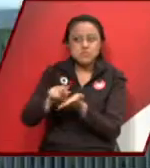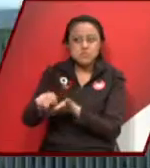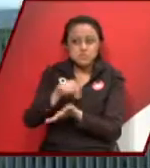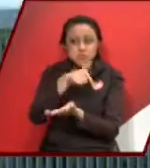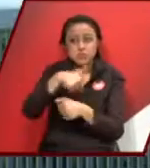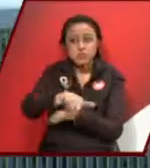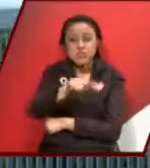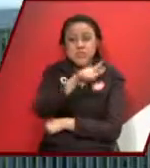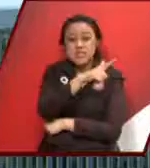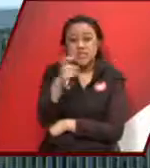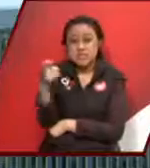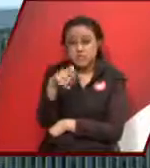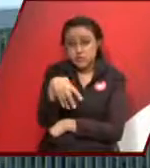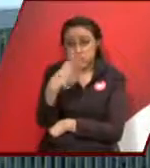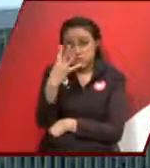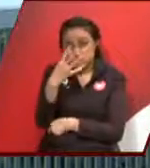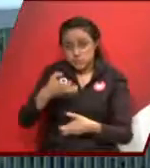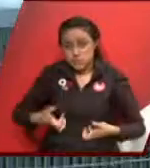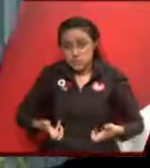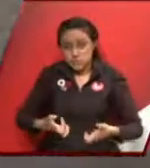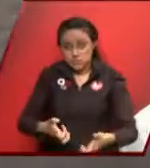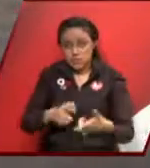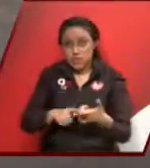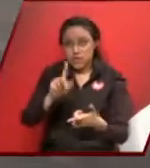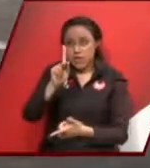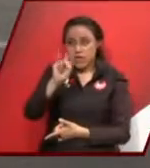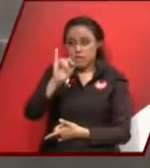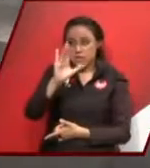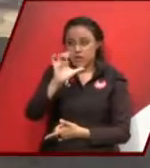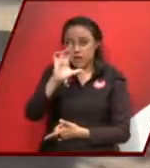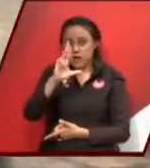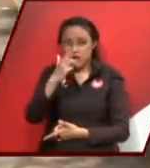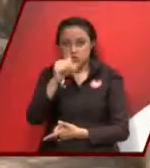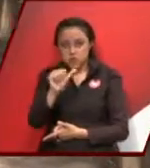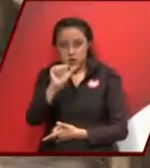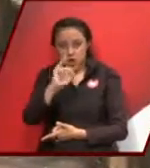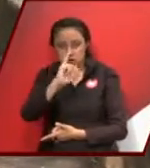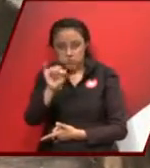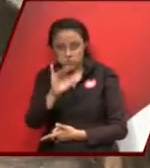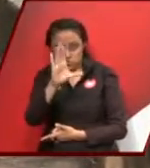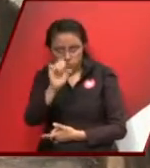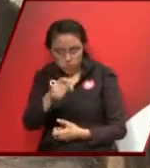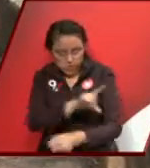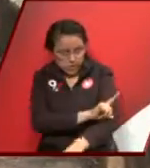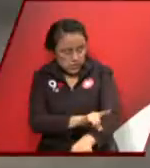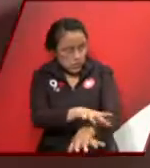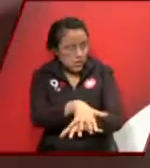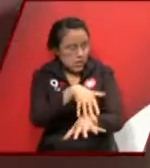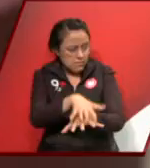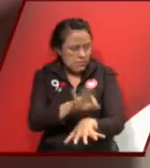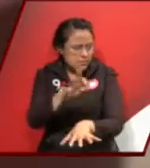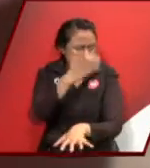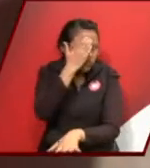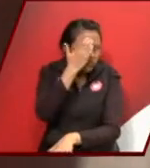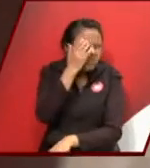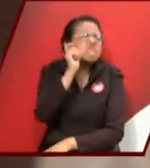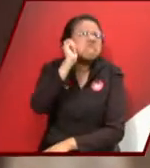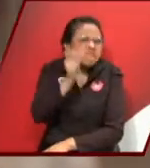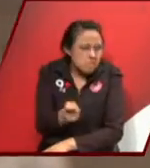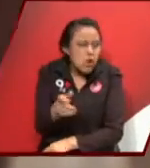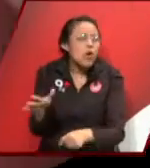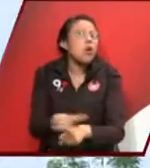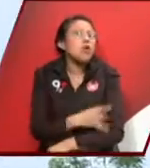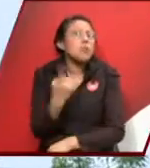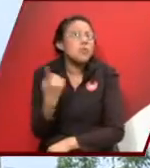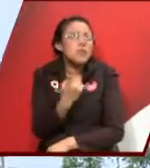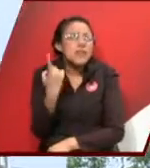en el número 700 14 del bulevar picacho ajusco de la delegación tlalpan y si a ustedes o en esta dirección es porque se